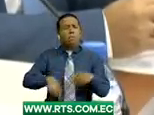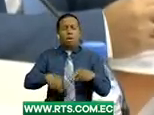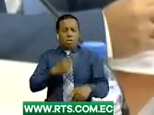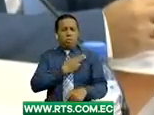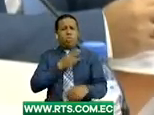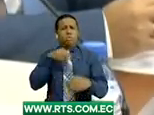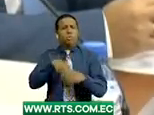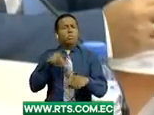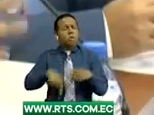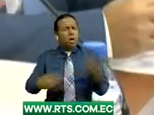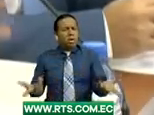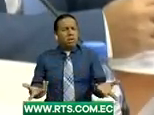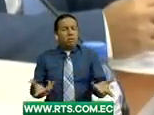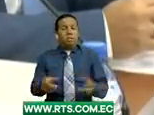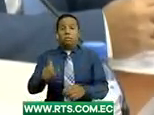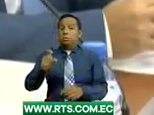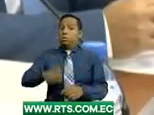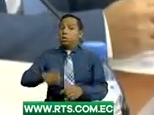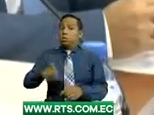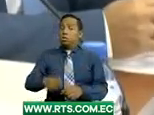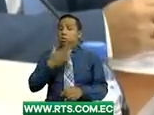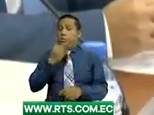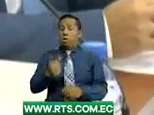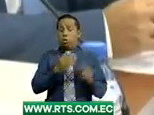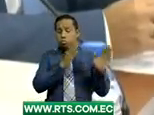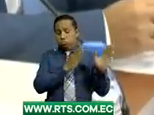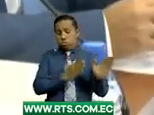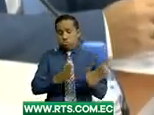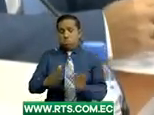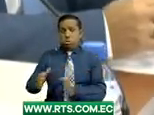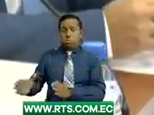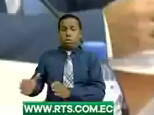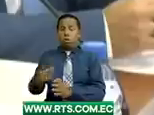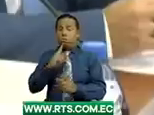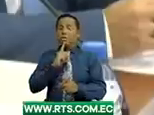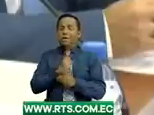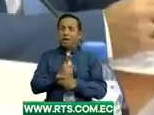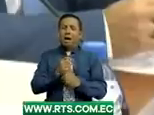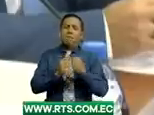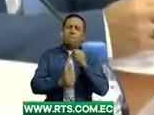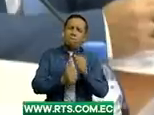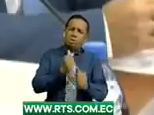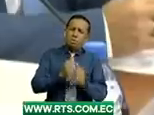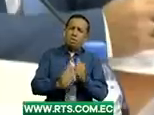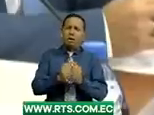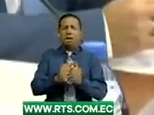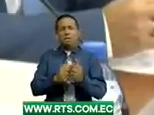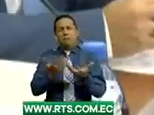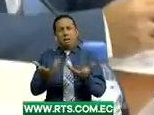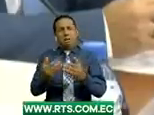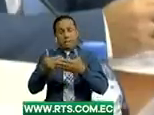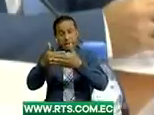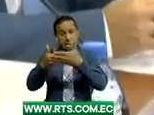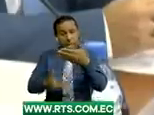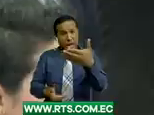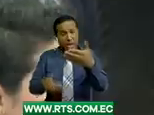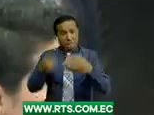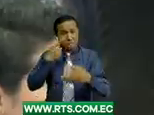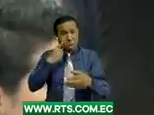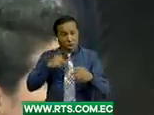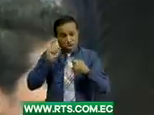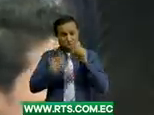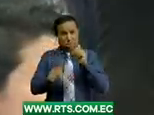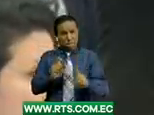entonces ubicar cada cosa en su lugar. Si bien es cierto, hay problemas en el contenido y en la elaboración de la prueba.